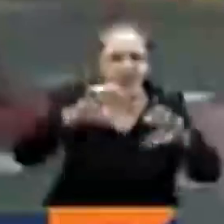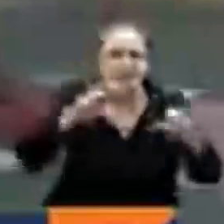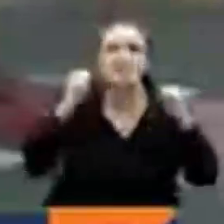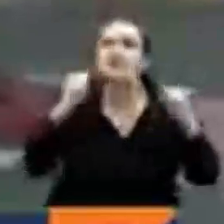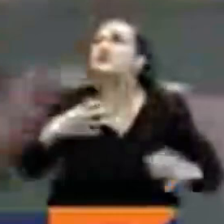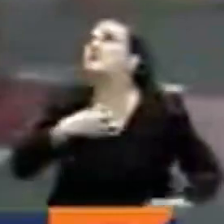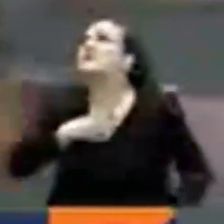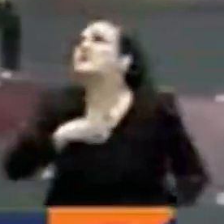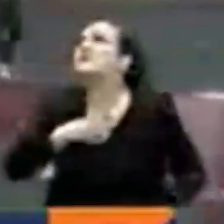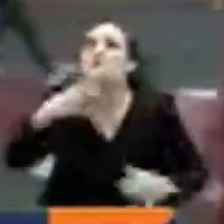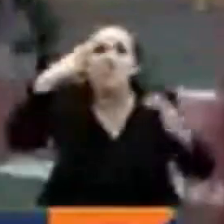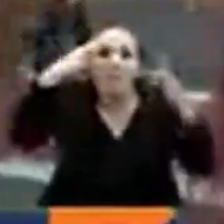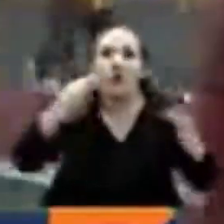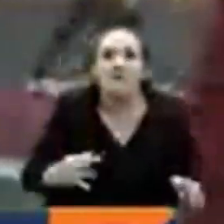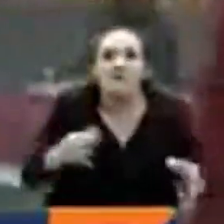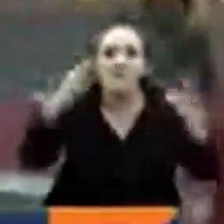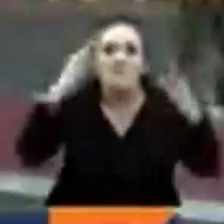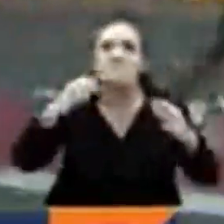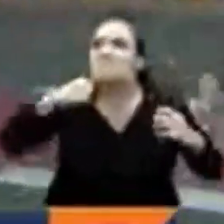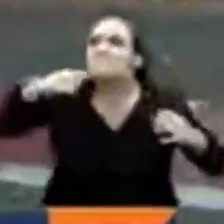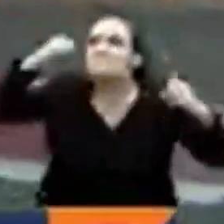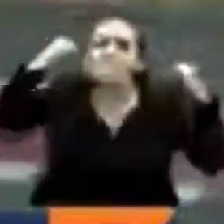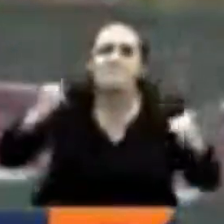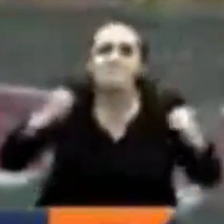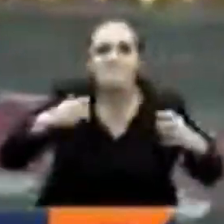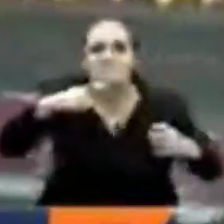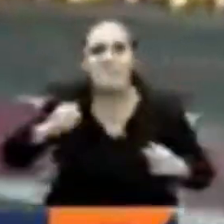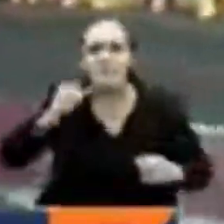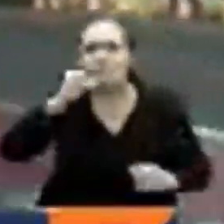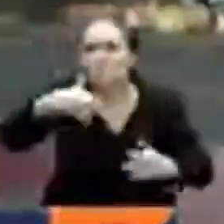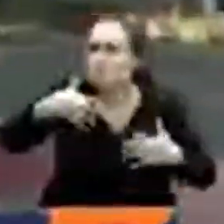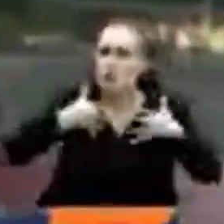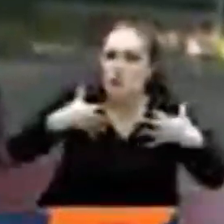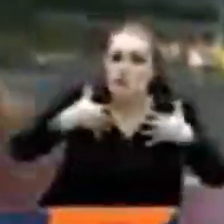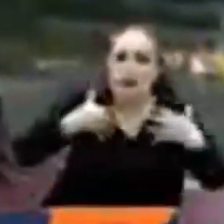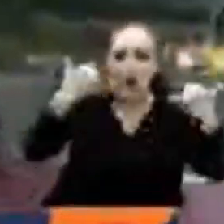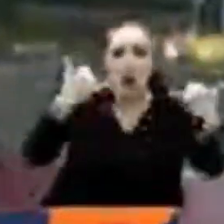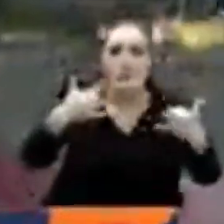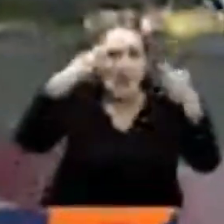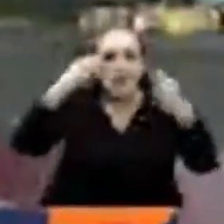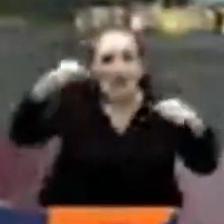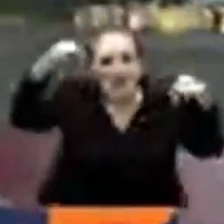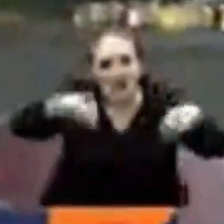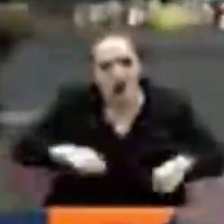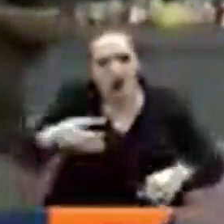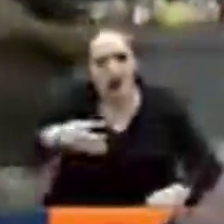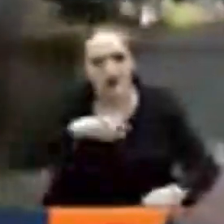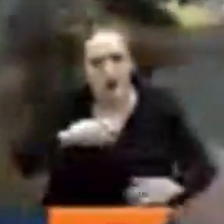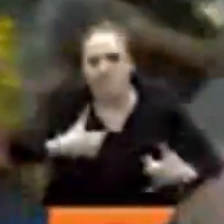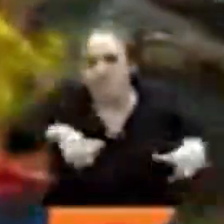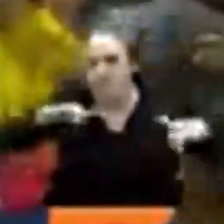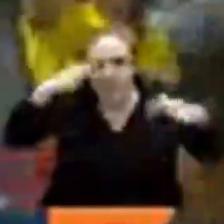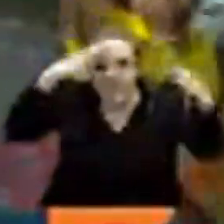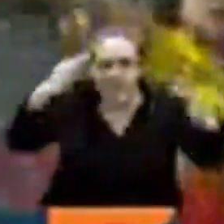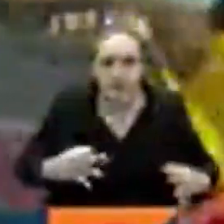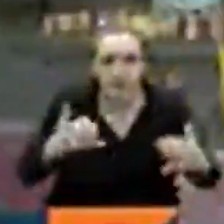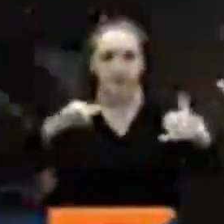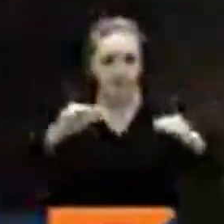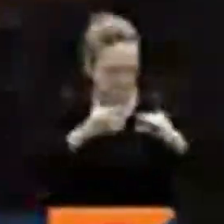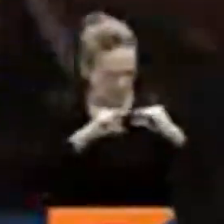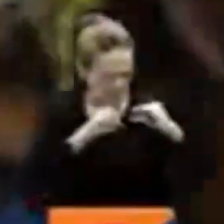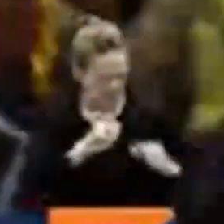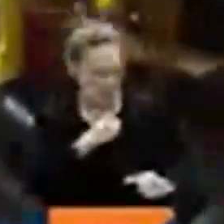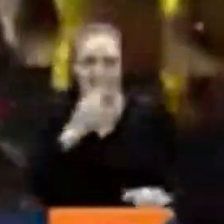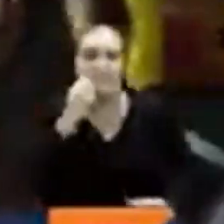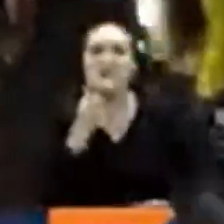¡Campeones, por fin! Y después de tanto sufrimiento, hoy, campeones, por fin le vamos a poner una estrella a este